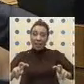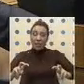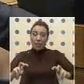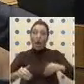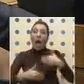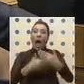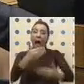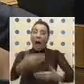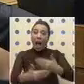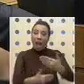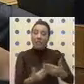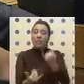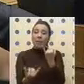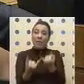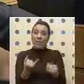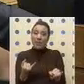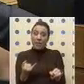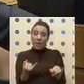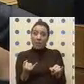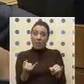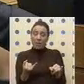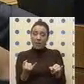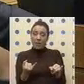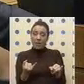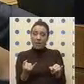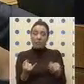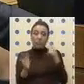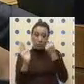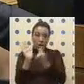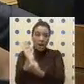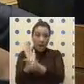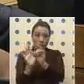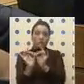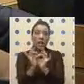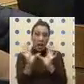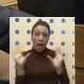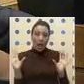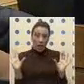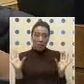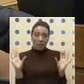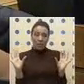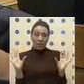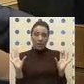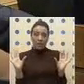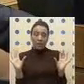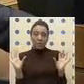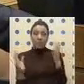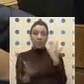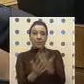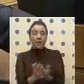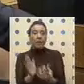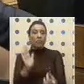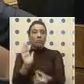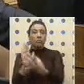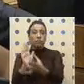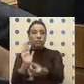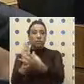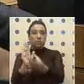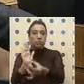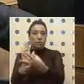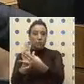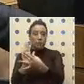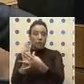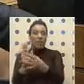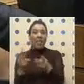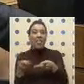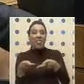un avance, porque en definitiva se reconoce explícitamente de que hay una vulneración